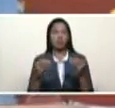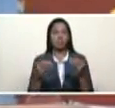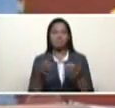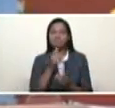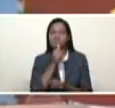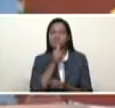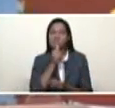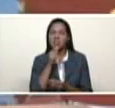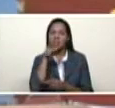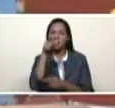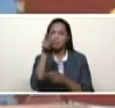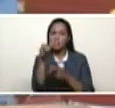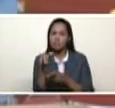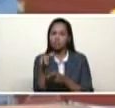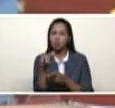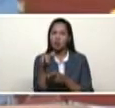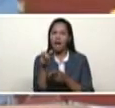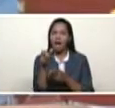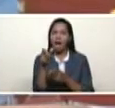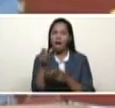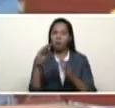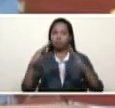quién es esa mansión.